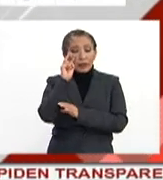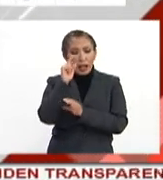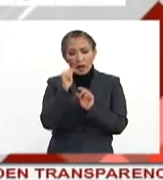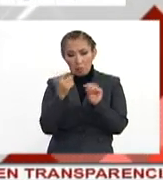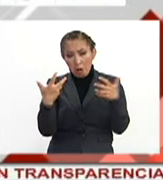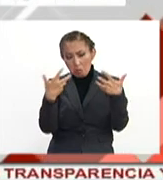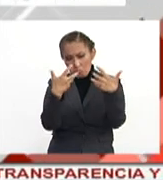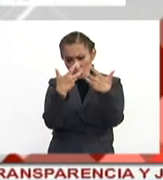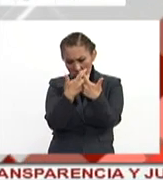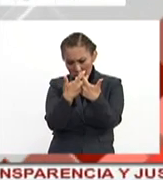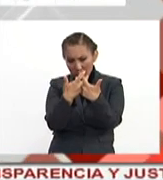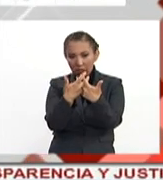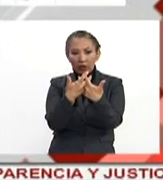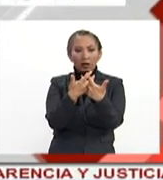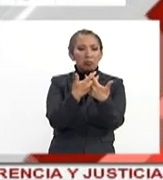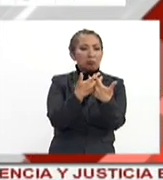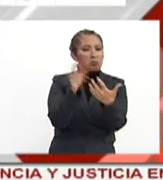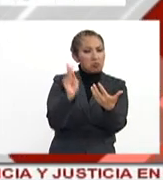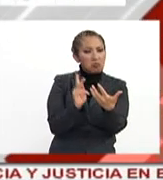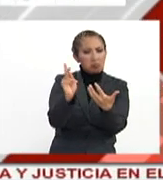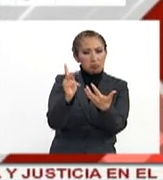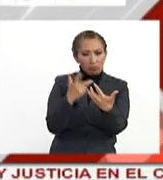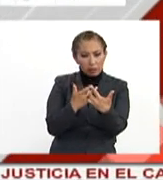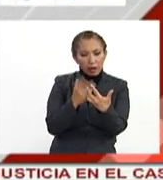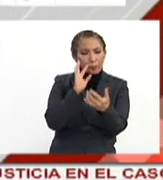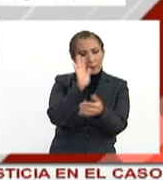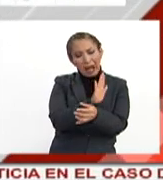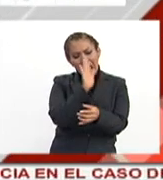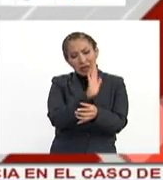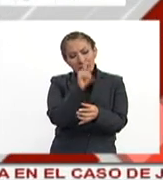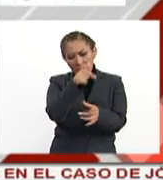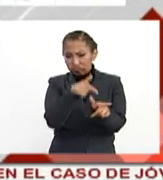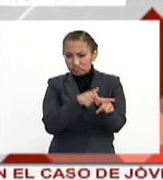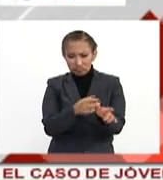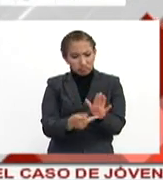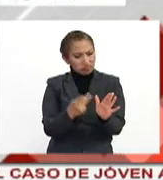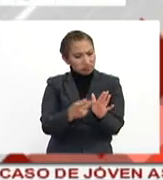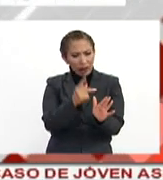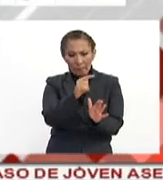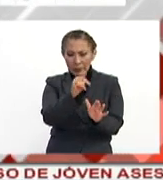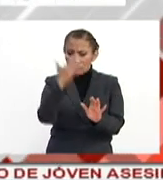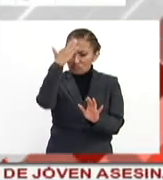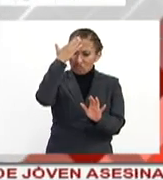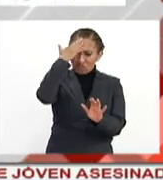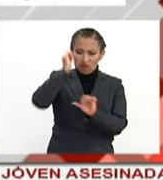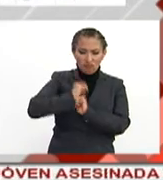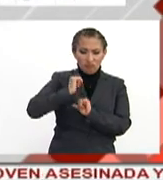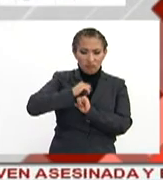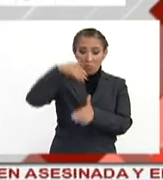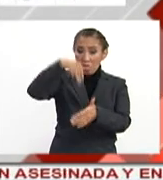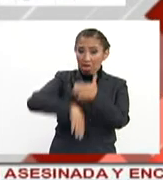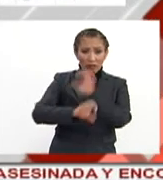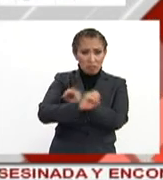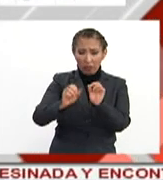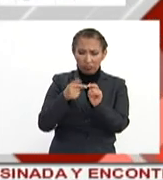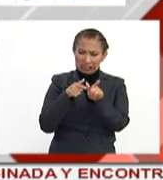mucha coincidencia en que da la impresión de que se ha sostenido el PRI como partido, no ha caído.